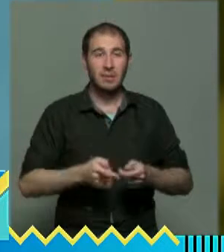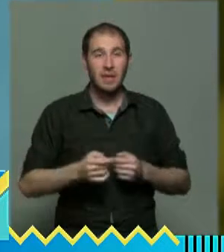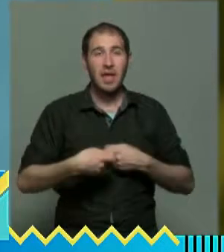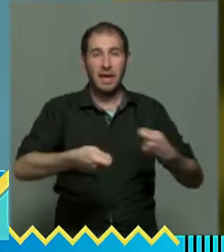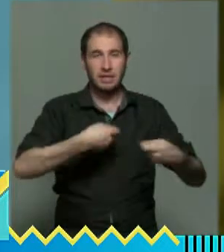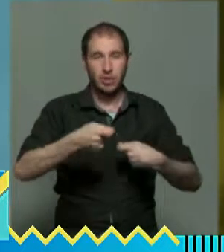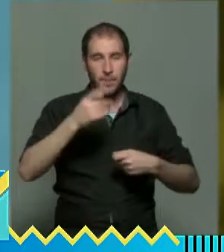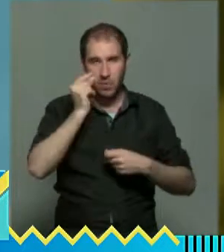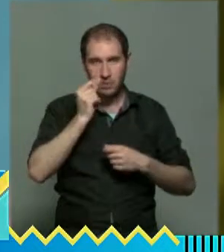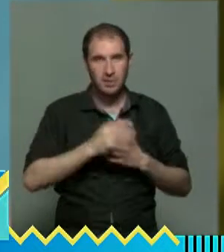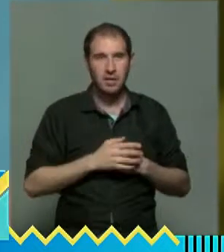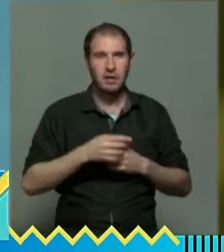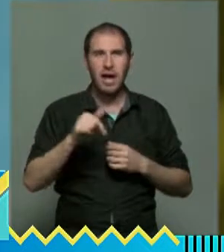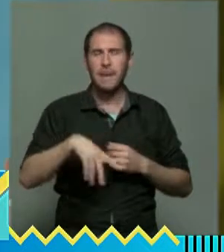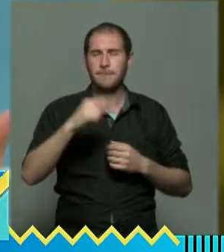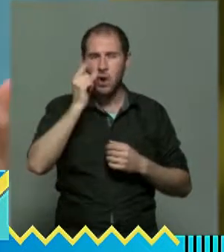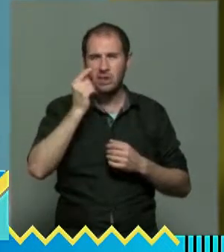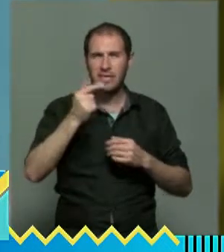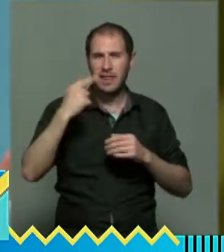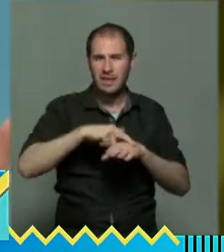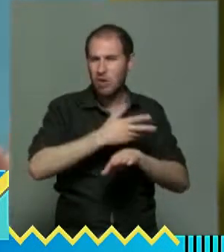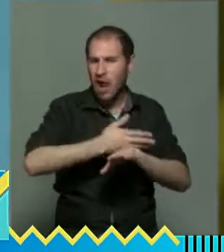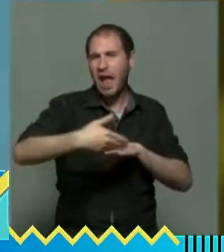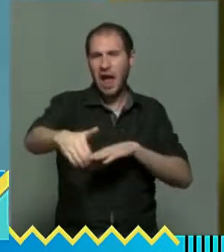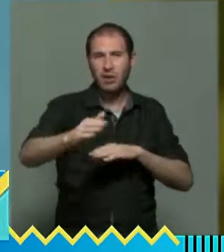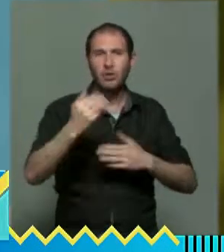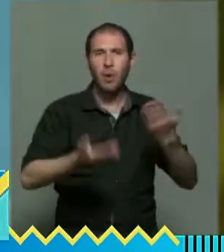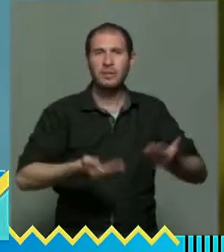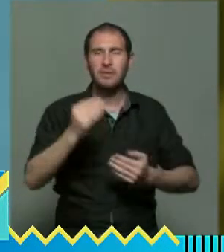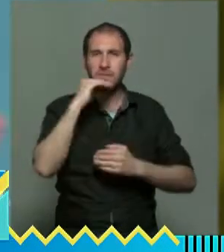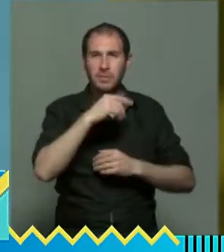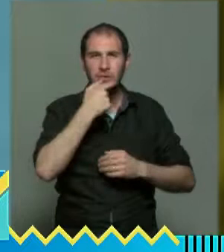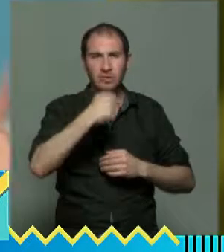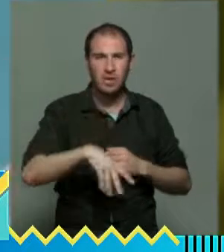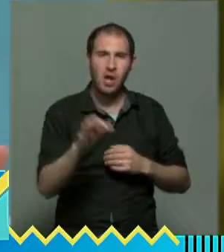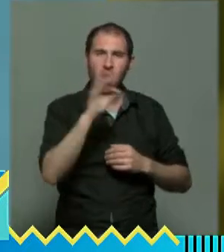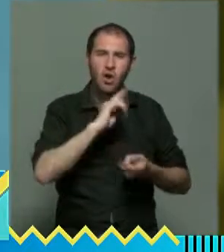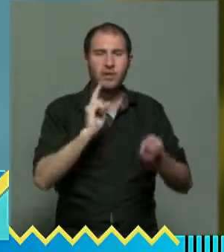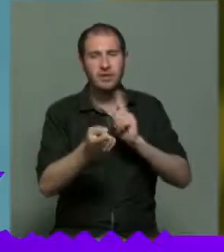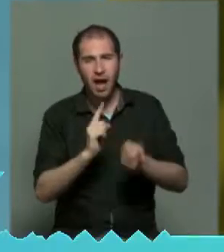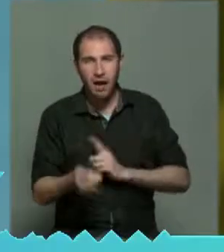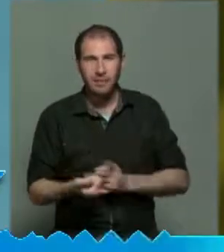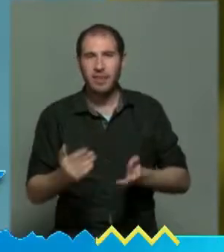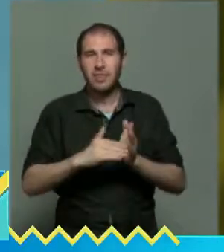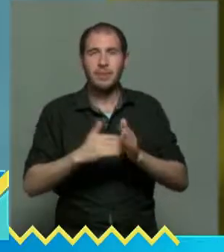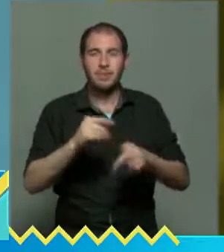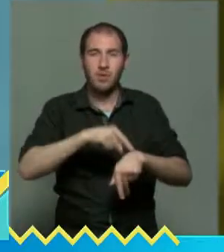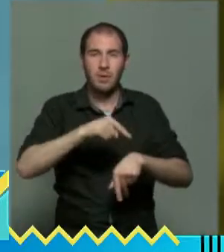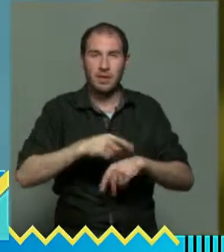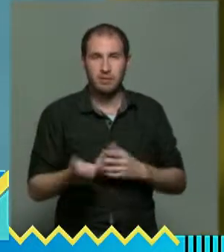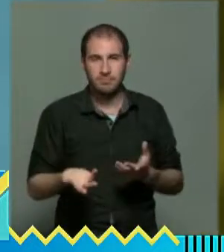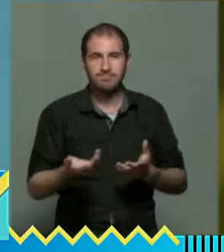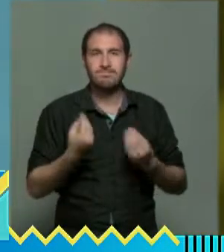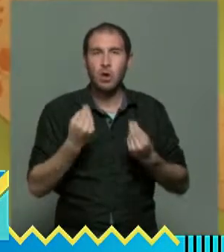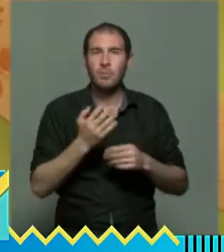gestiones políticas. ¿Se tiene una política a largo plazo en función de la vitivinicultura en Mendoza o va cambiando según el momento? ¿Cómo